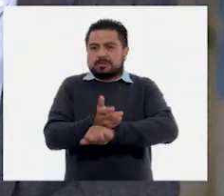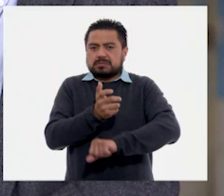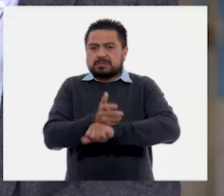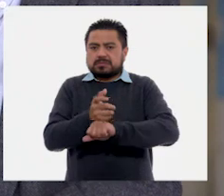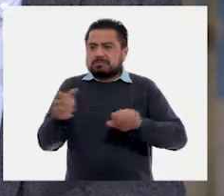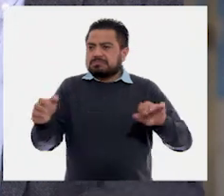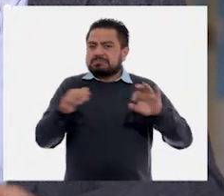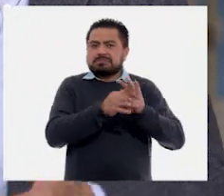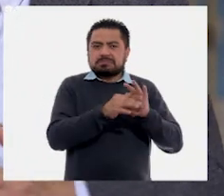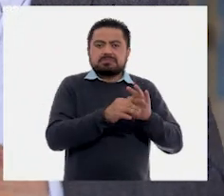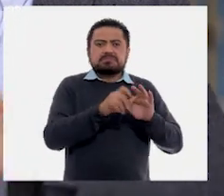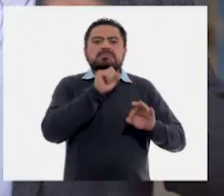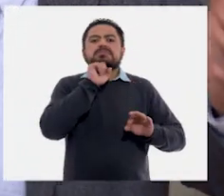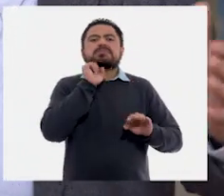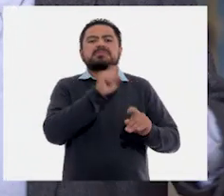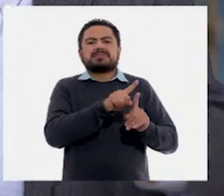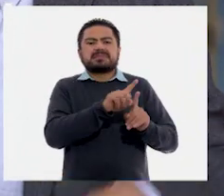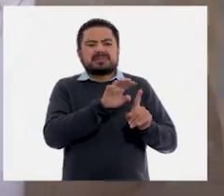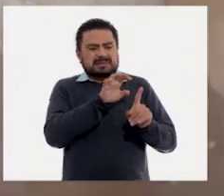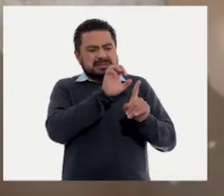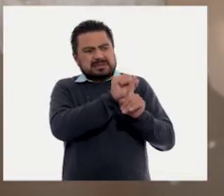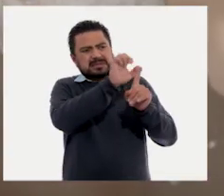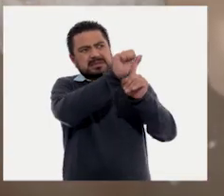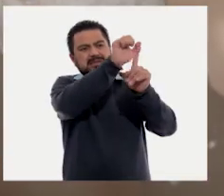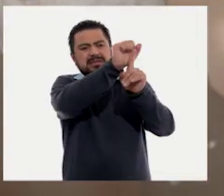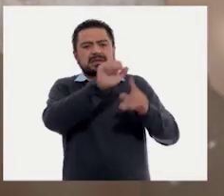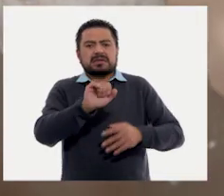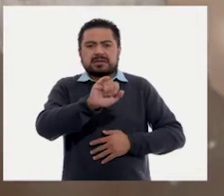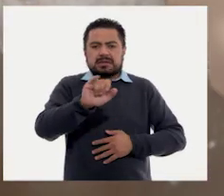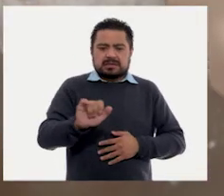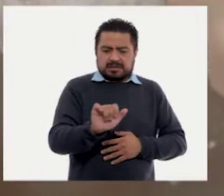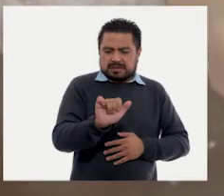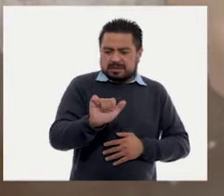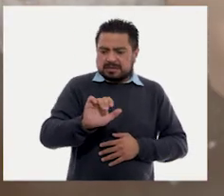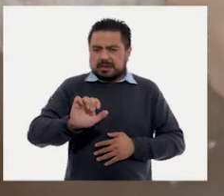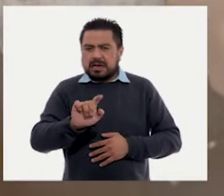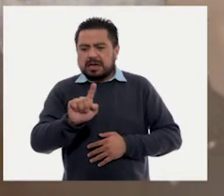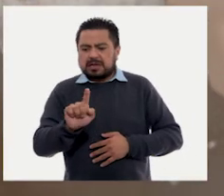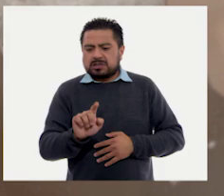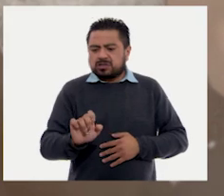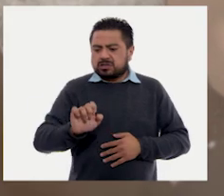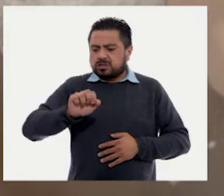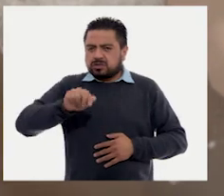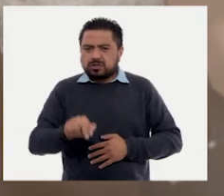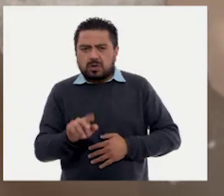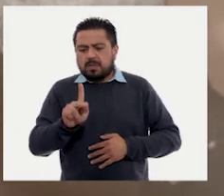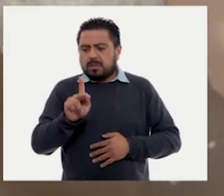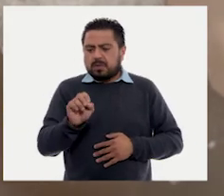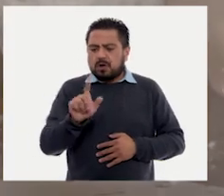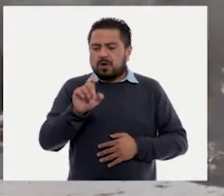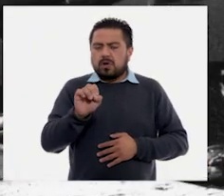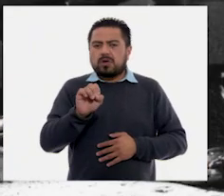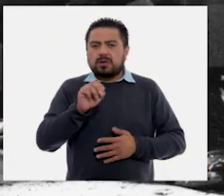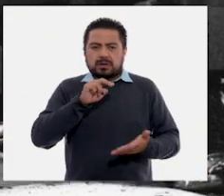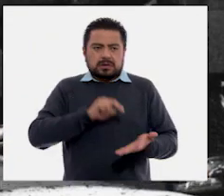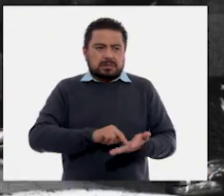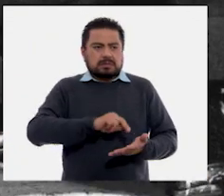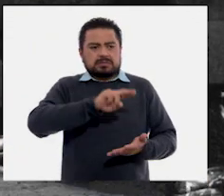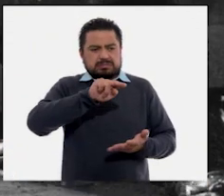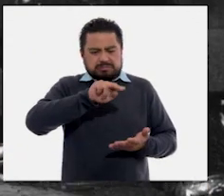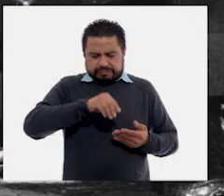norteamericanos, que es la escala, y Jackson Pollock que empieza a escurrir pintura,